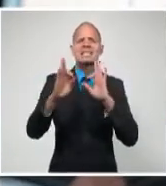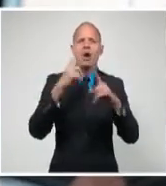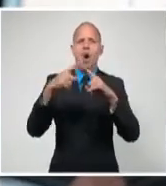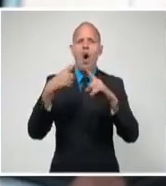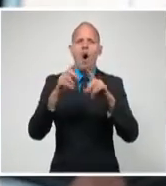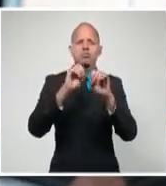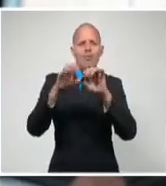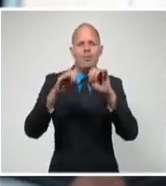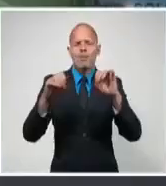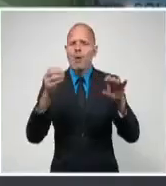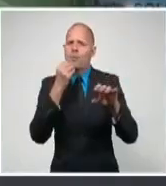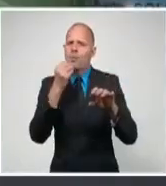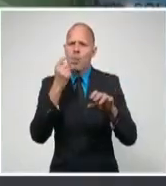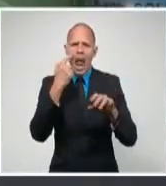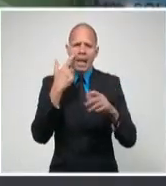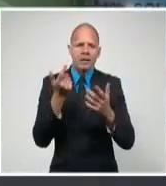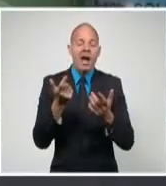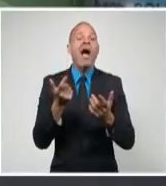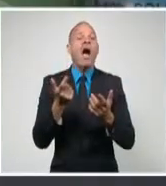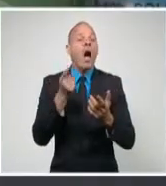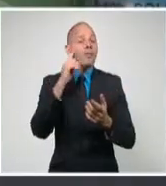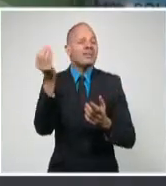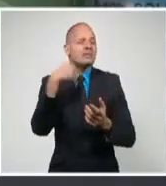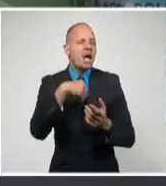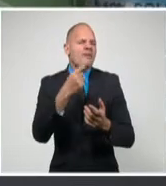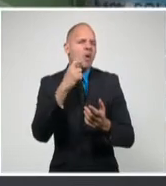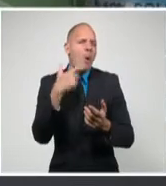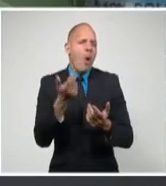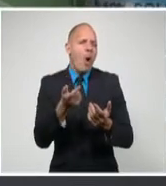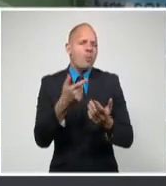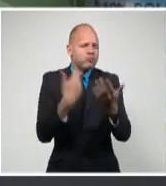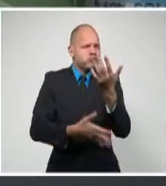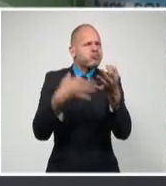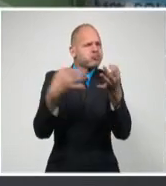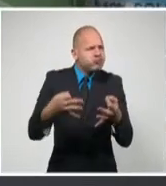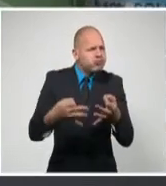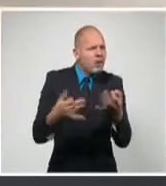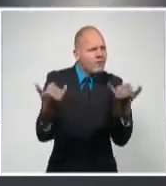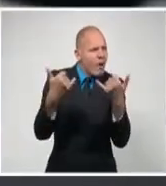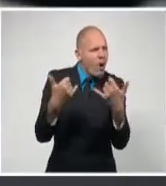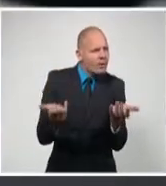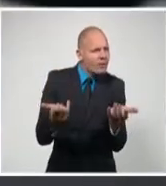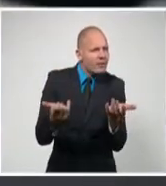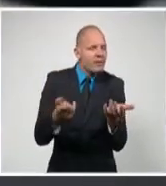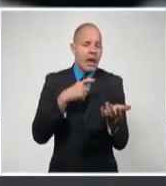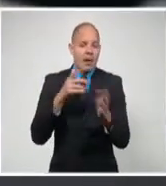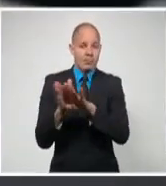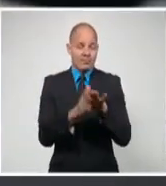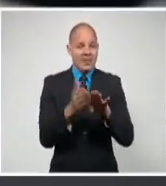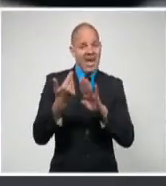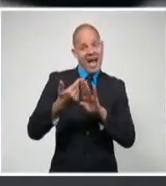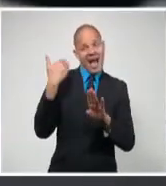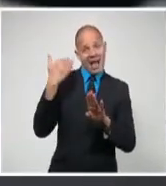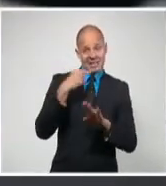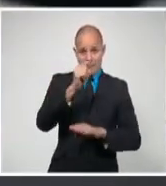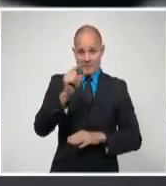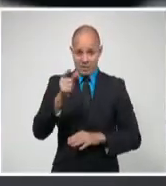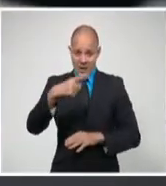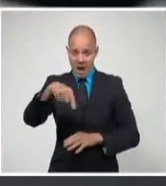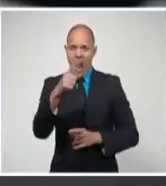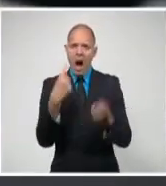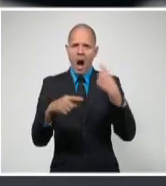la verificación de datos. ¿Es el dióxido de cloro una cura para la COVID-19? ¿Las redes 5G propagan